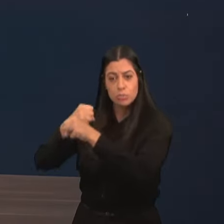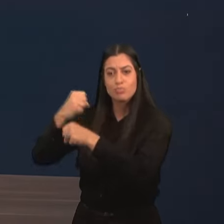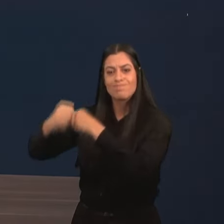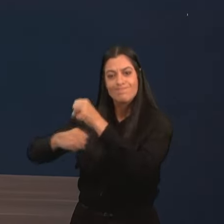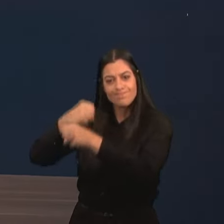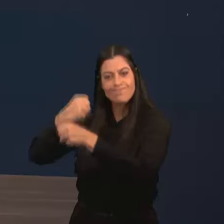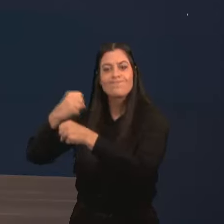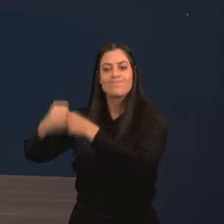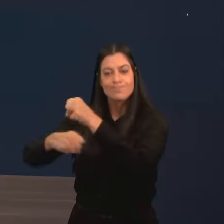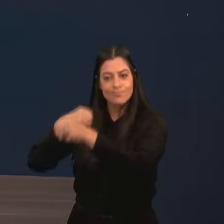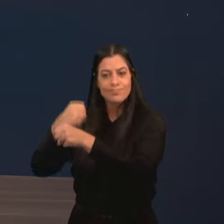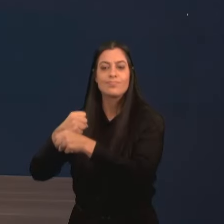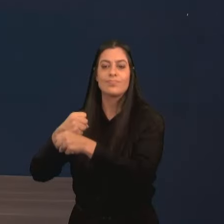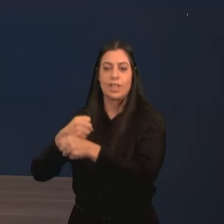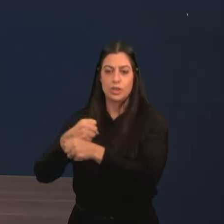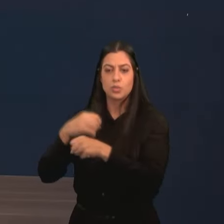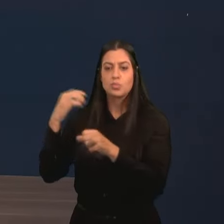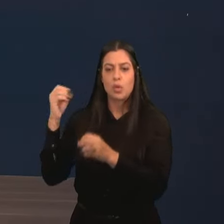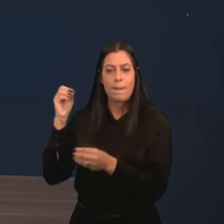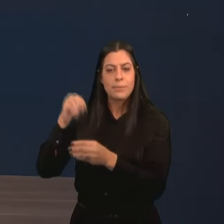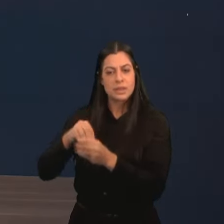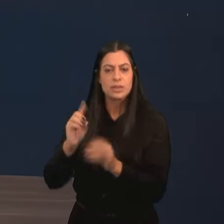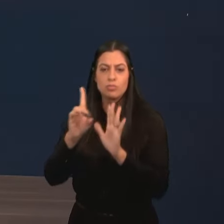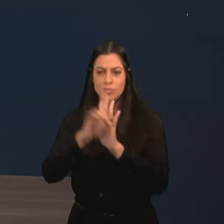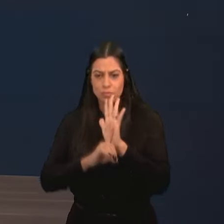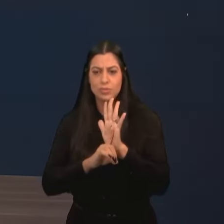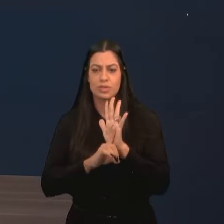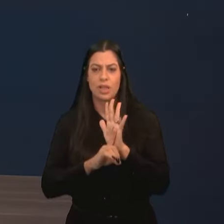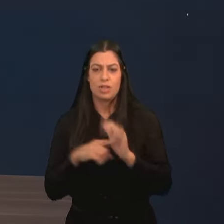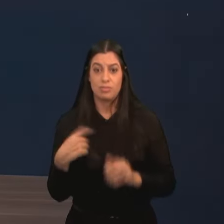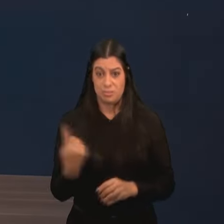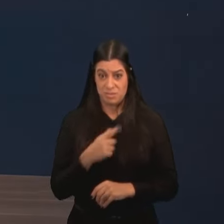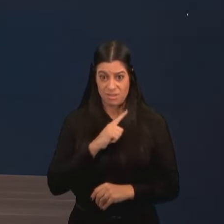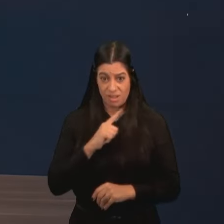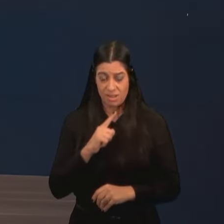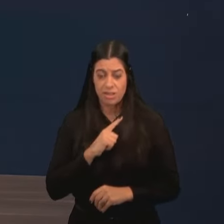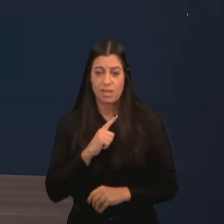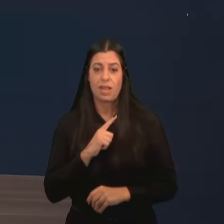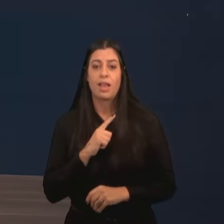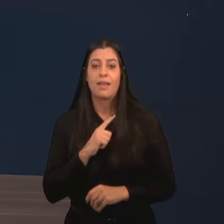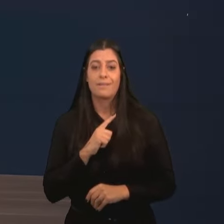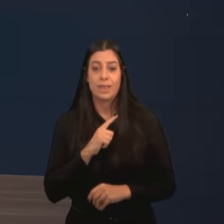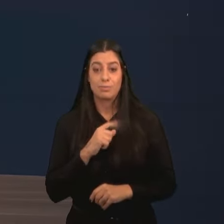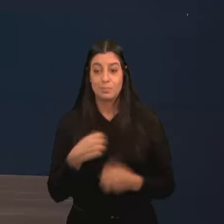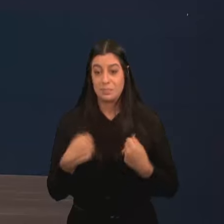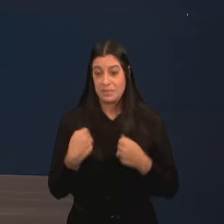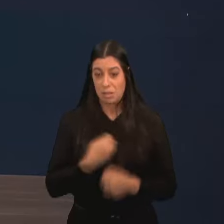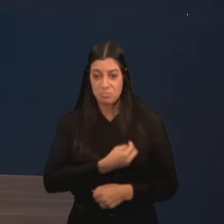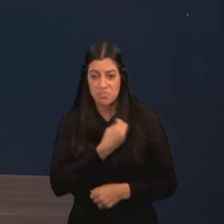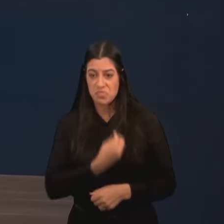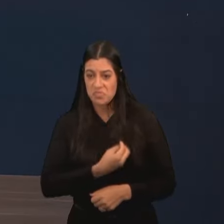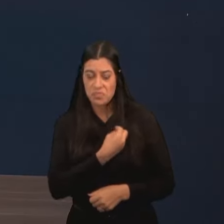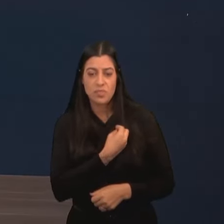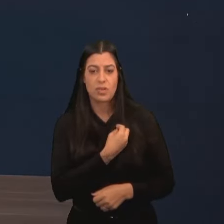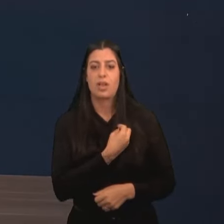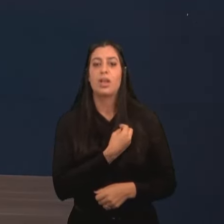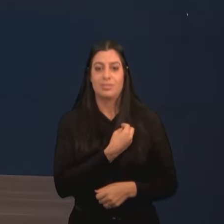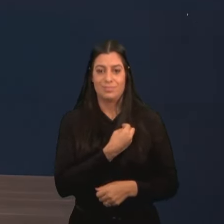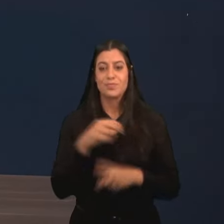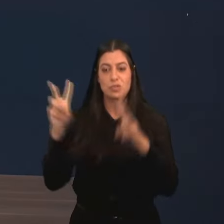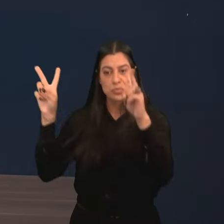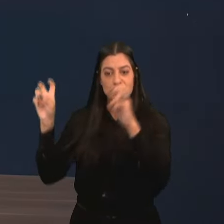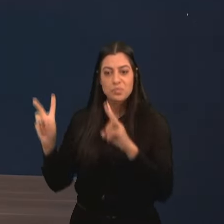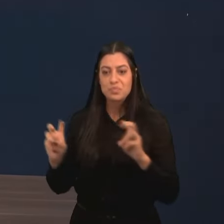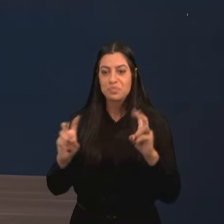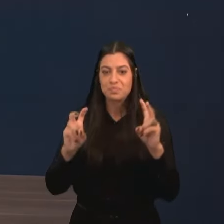siglos de uso do direito, nós todavía tengamos que convivir com a